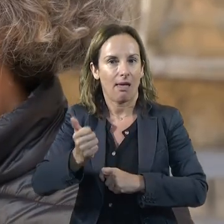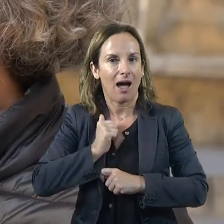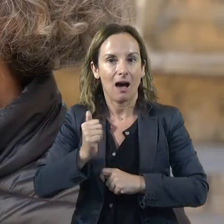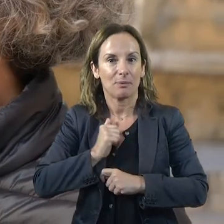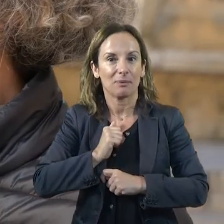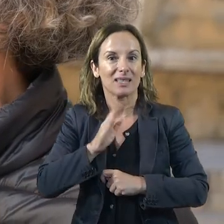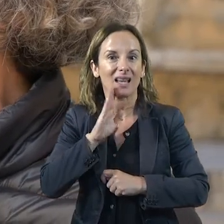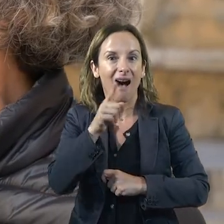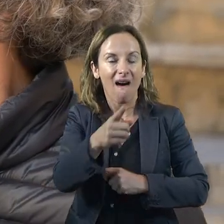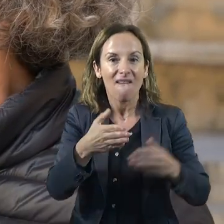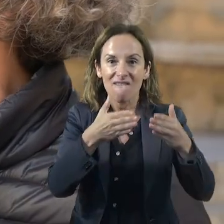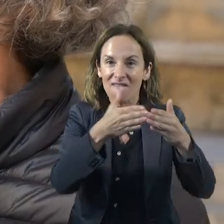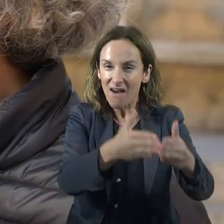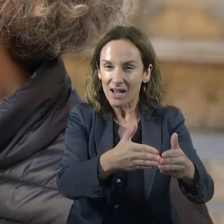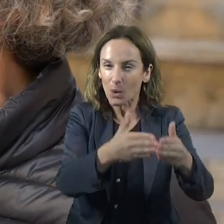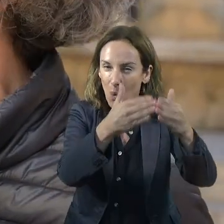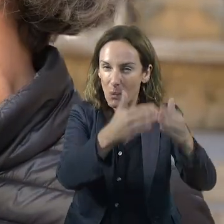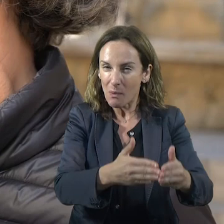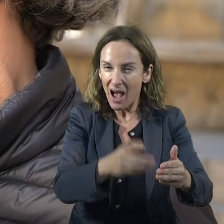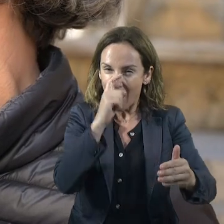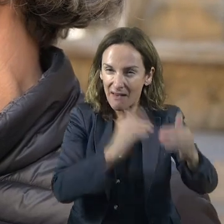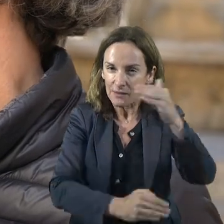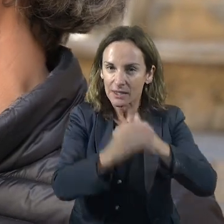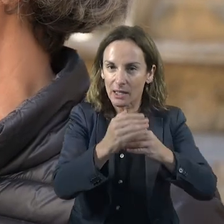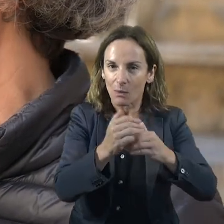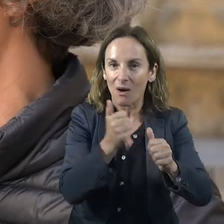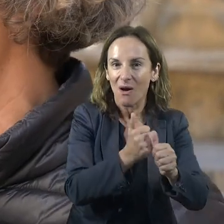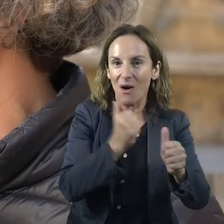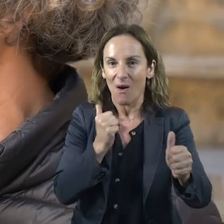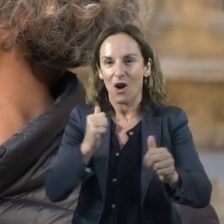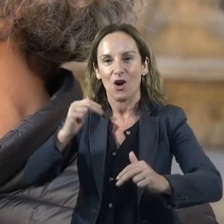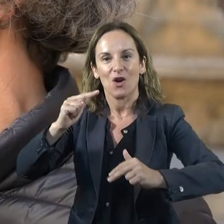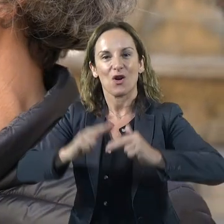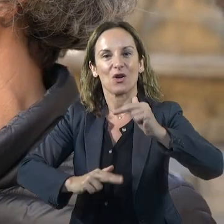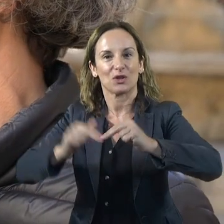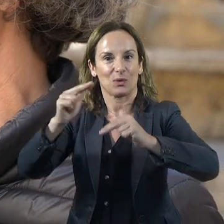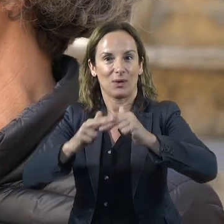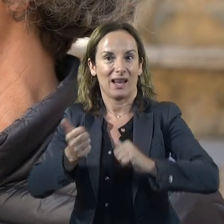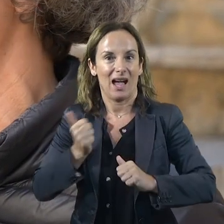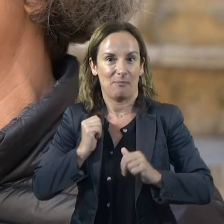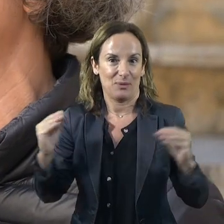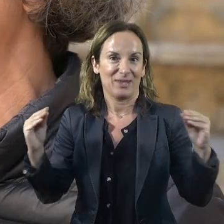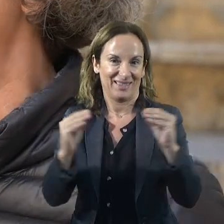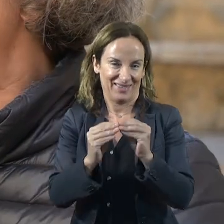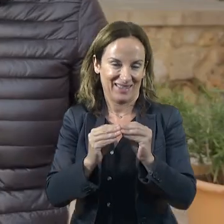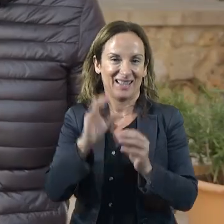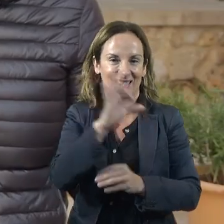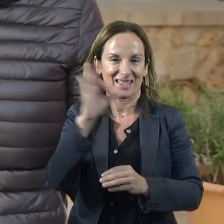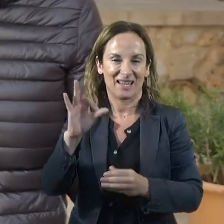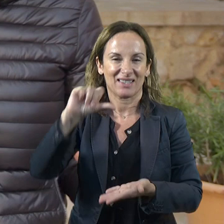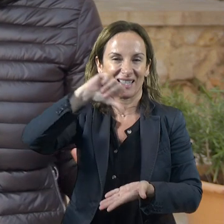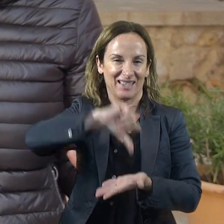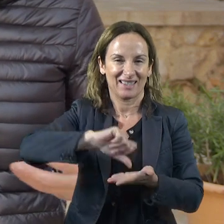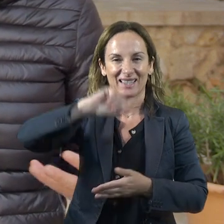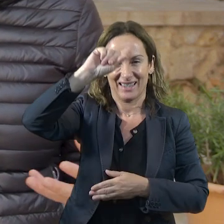de afrontar el reto de construir la embarcación, de hacer la reproducción de la Nao San Juan, ¿no? Y entonces